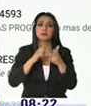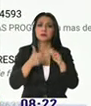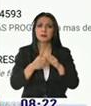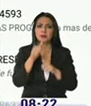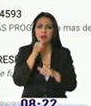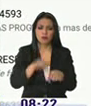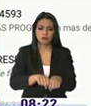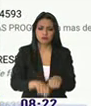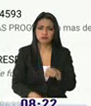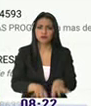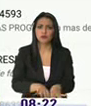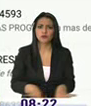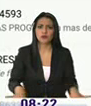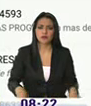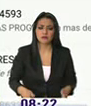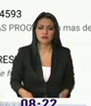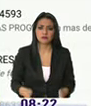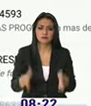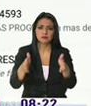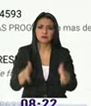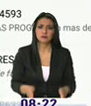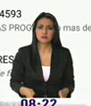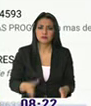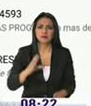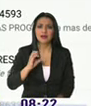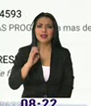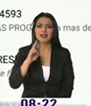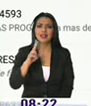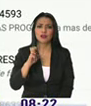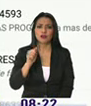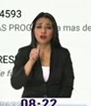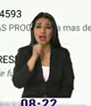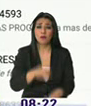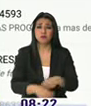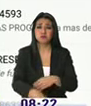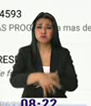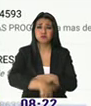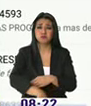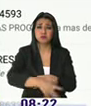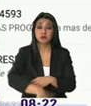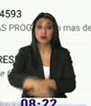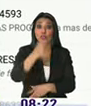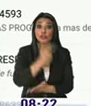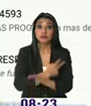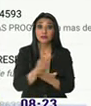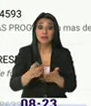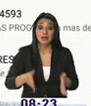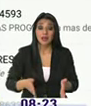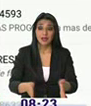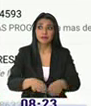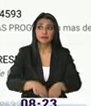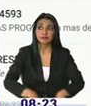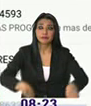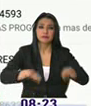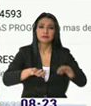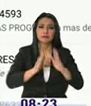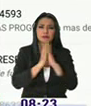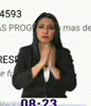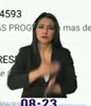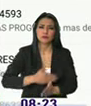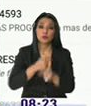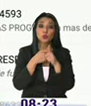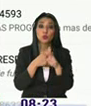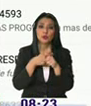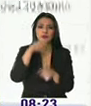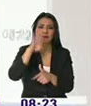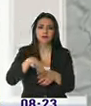Se ha roto la tubería, pasaje Calderón. El agua está yéndose a montones ya por más de dos semanas. La calle está hundiéndose. Pido, por favor, de manera urgente